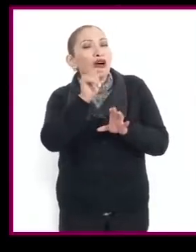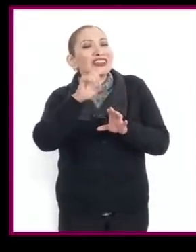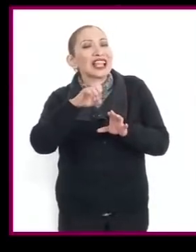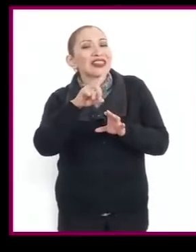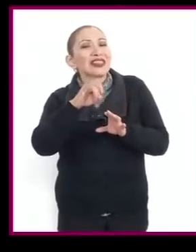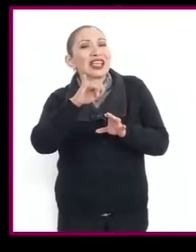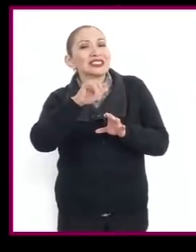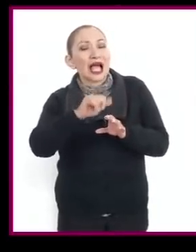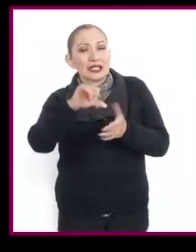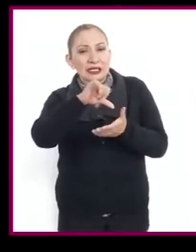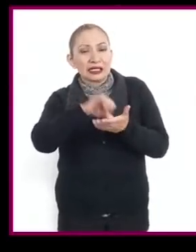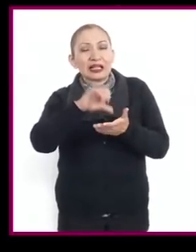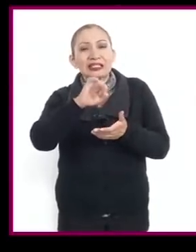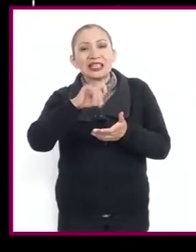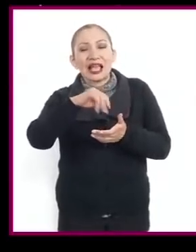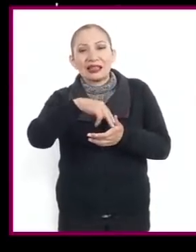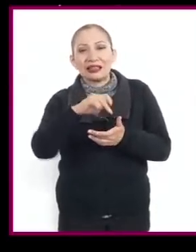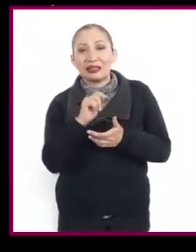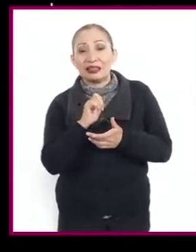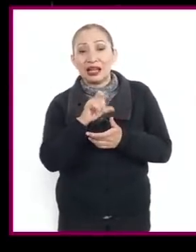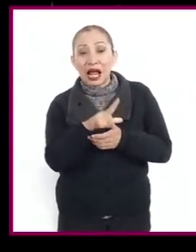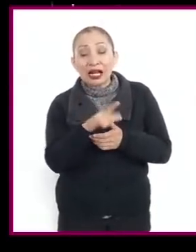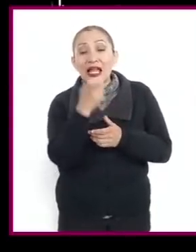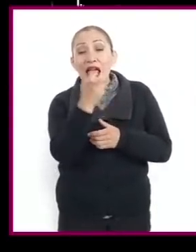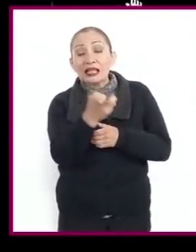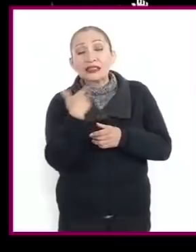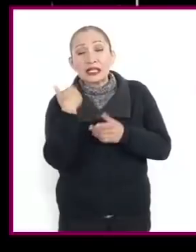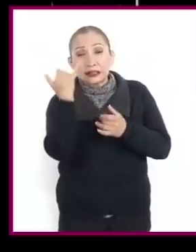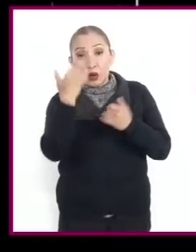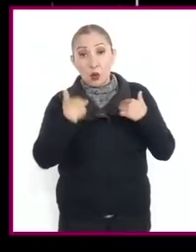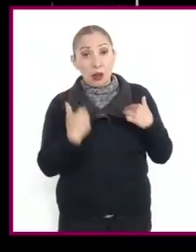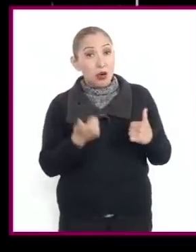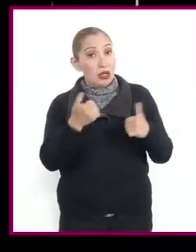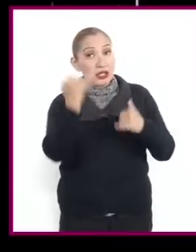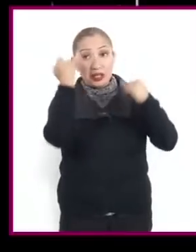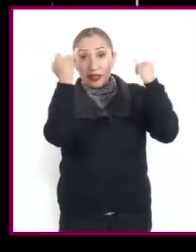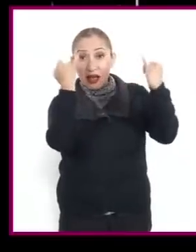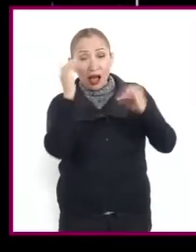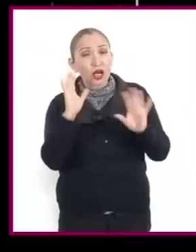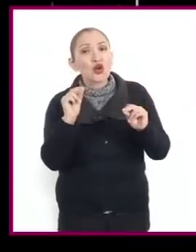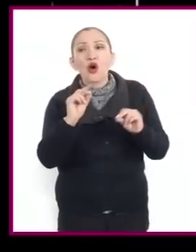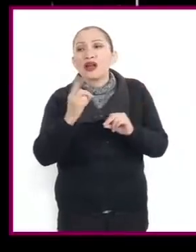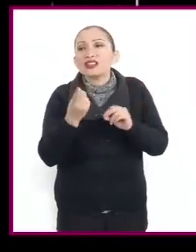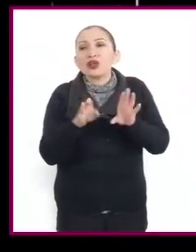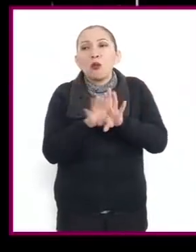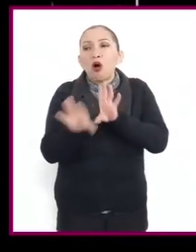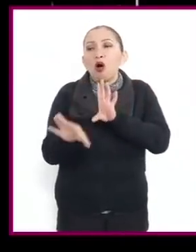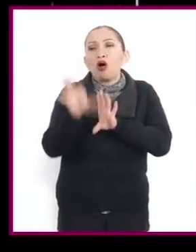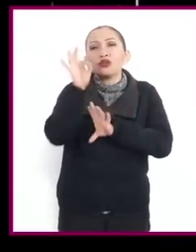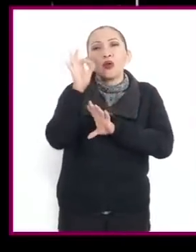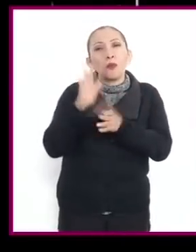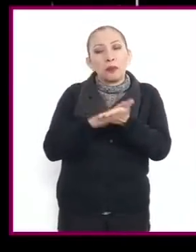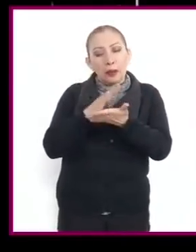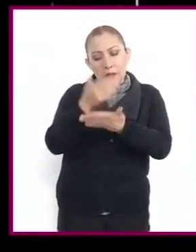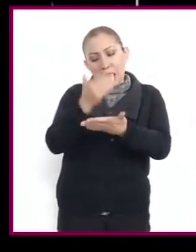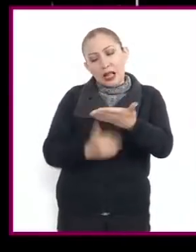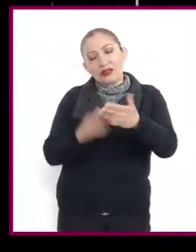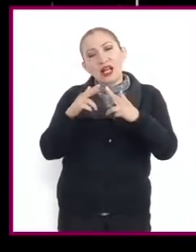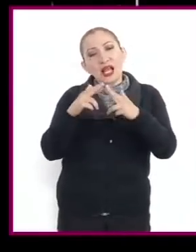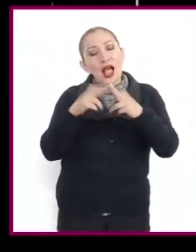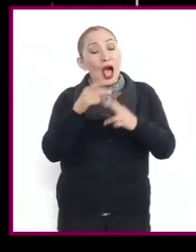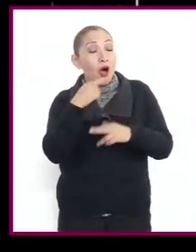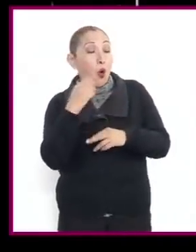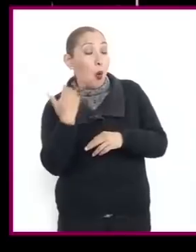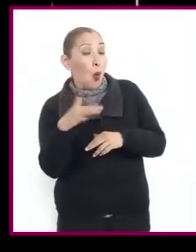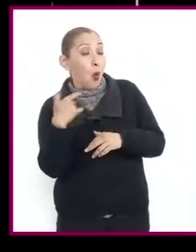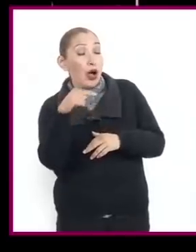tendencia central. De nueva cuenta insistimos en que esta es una construcción humana. No es como alguien que encontró en un documento religioso y